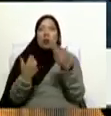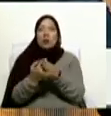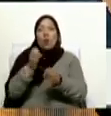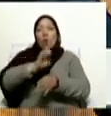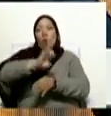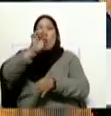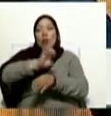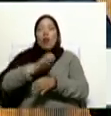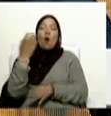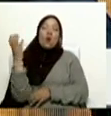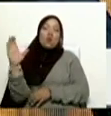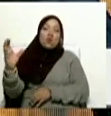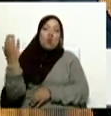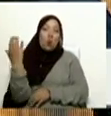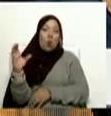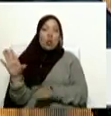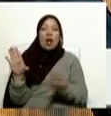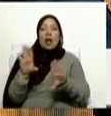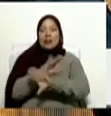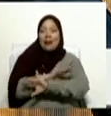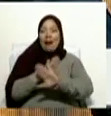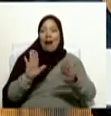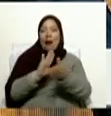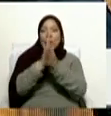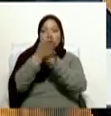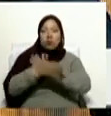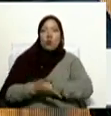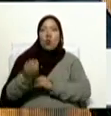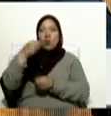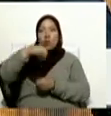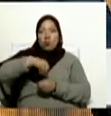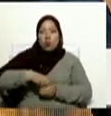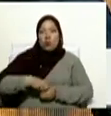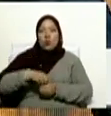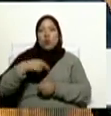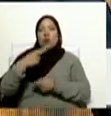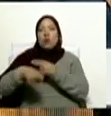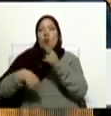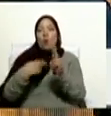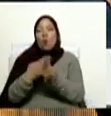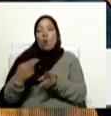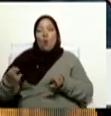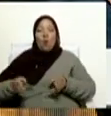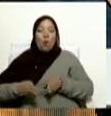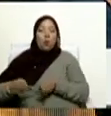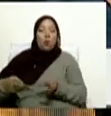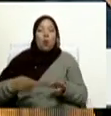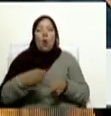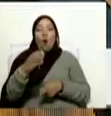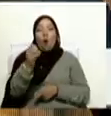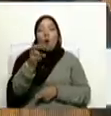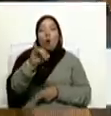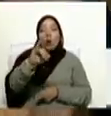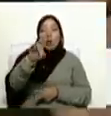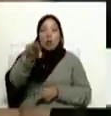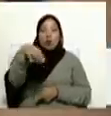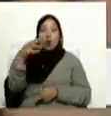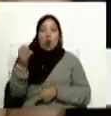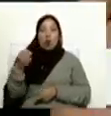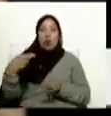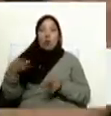territorio de Colombia la gran República de Colombia que incluye por supuesto el departamento de Orinoco y el esequivo Así que no hay